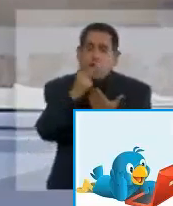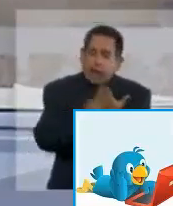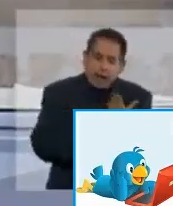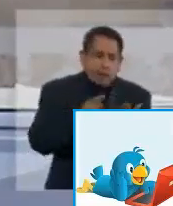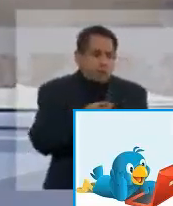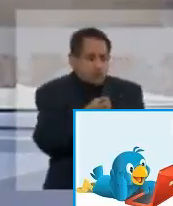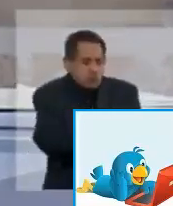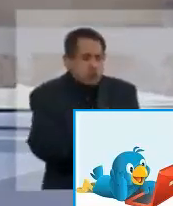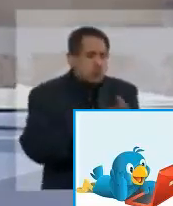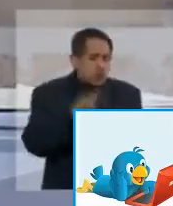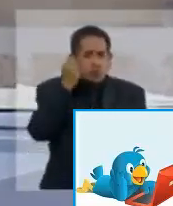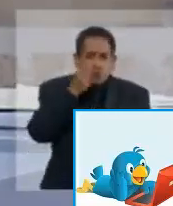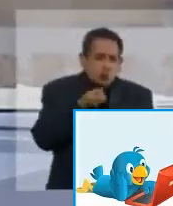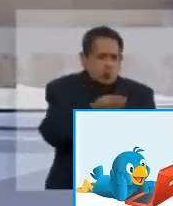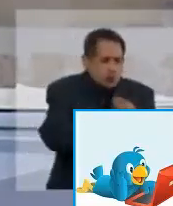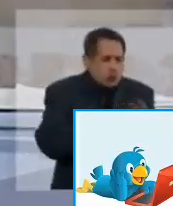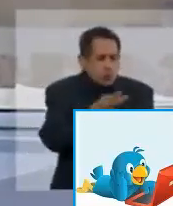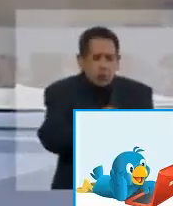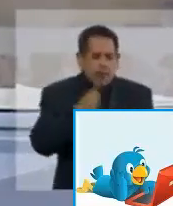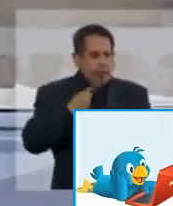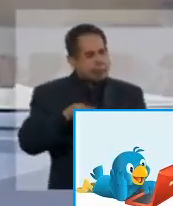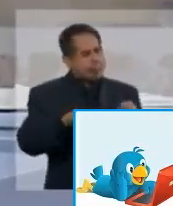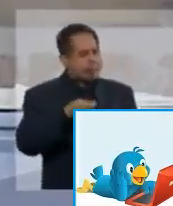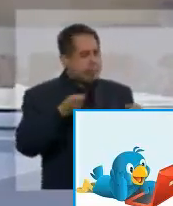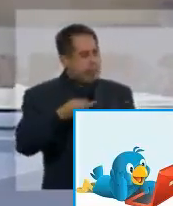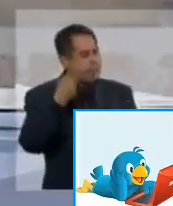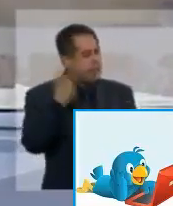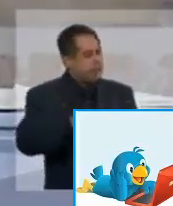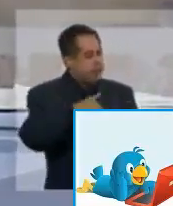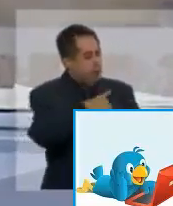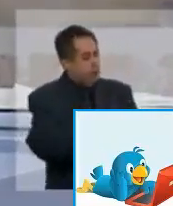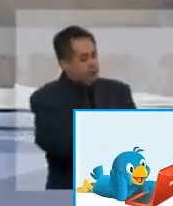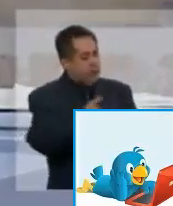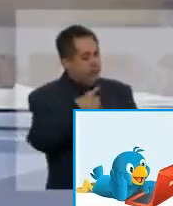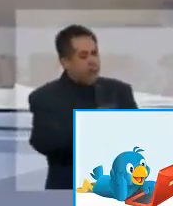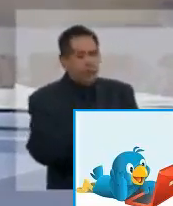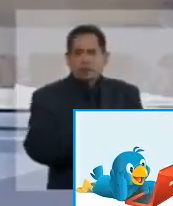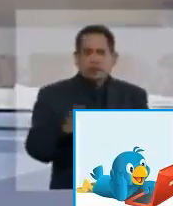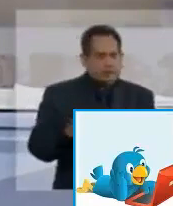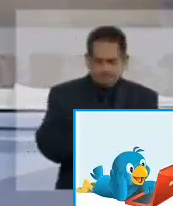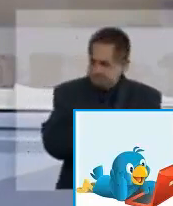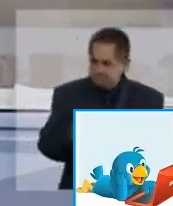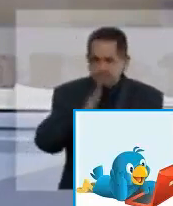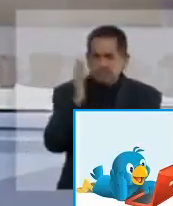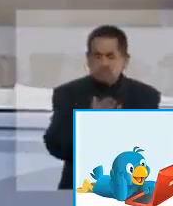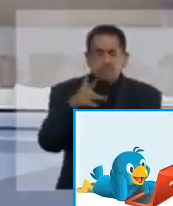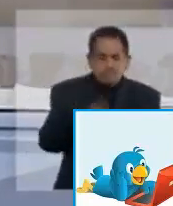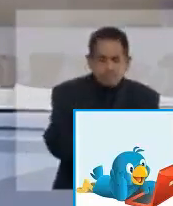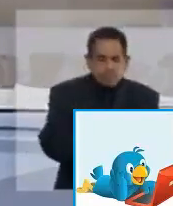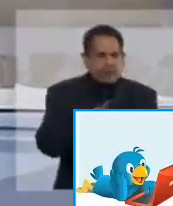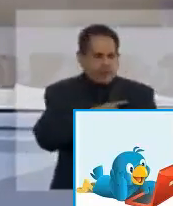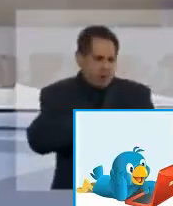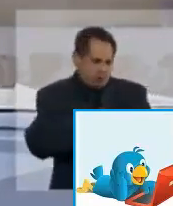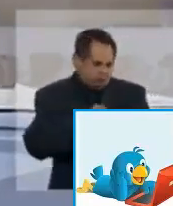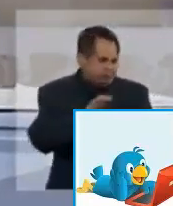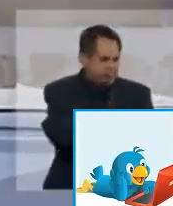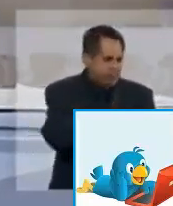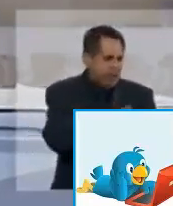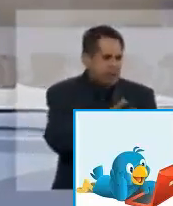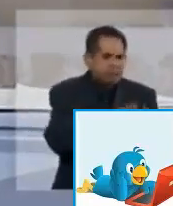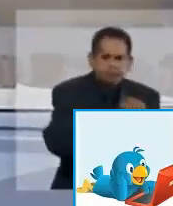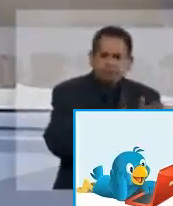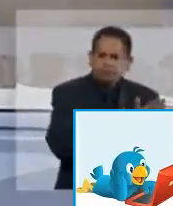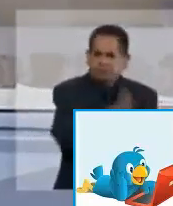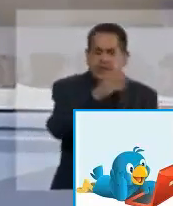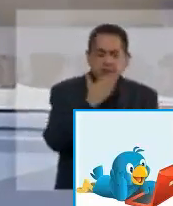sociales para controlar política y electoralmente a la gente en pobreza y verdaderamente ayudarles a salir adelante. ¿Cómo?